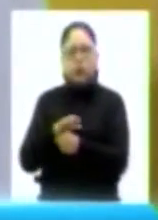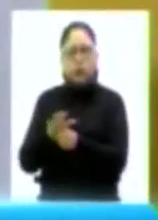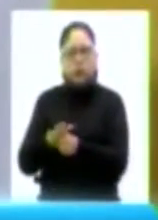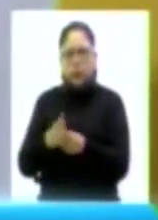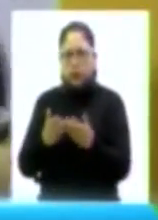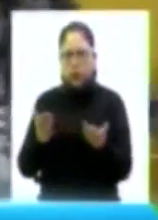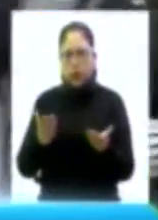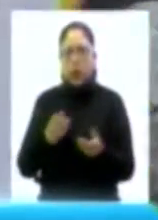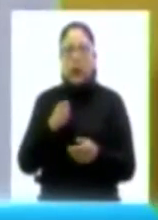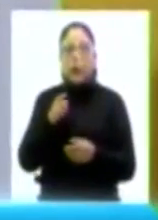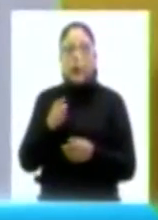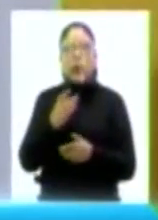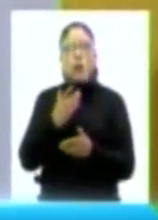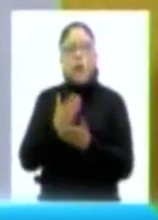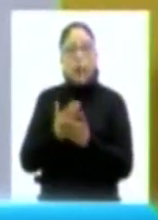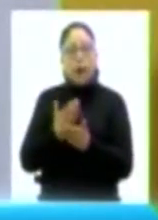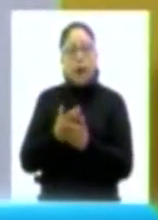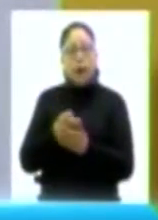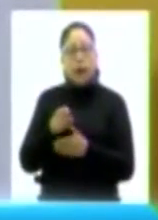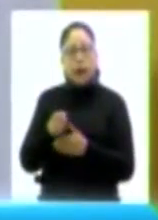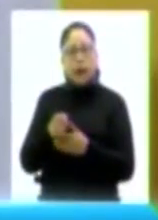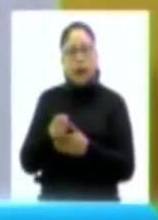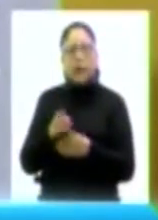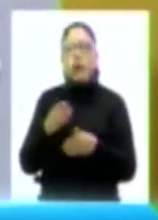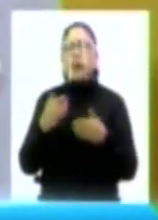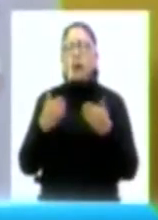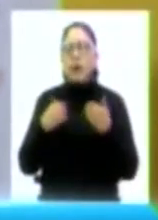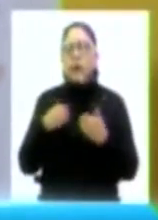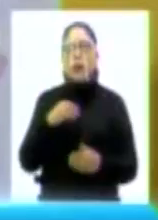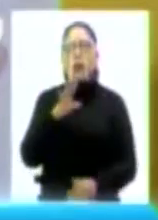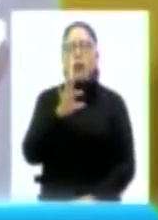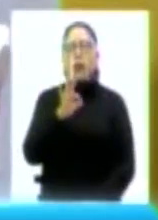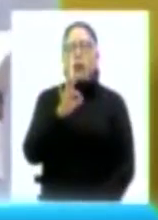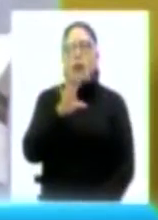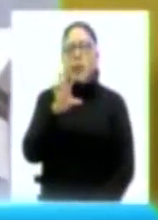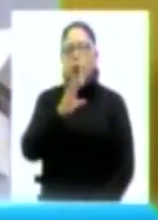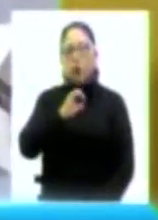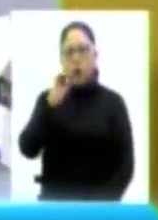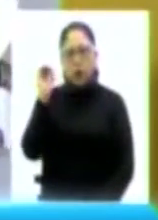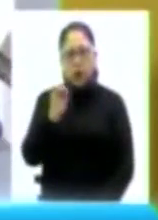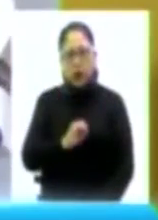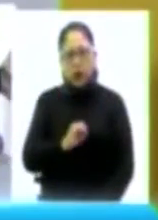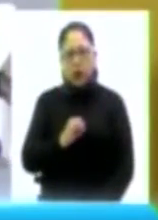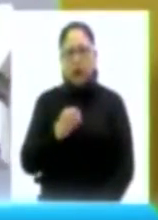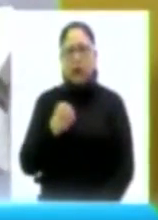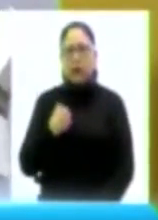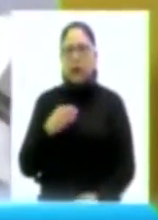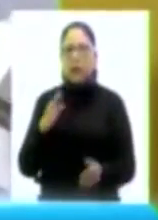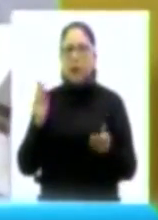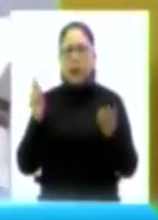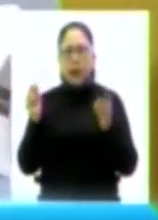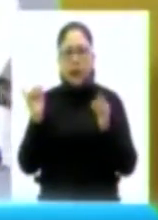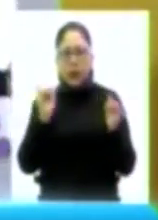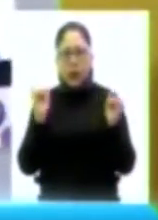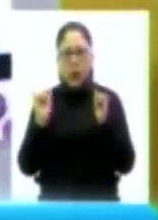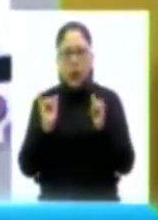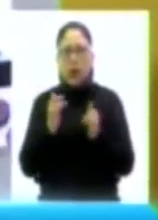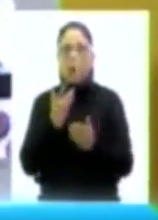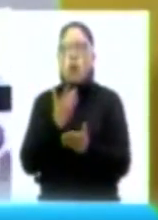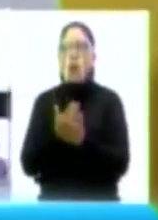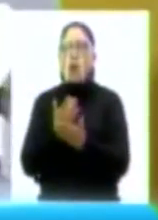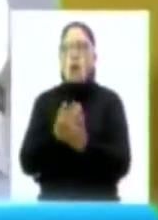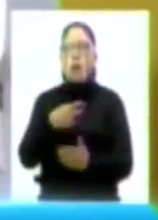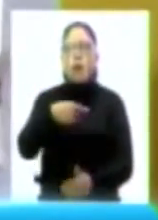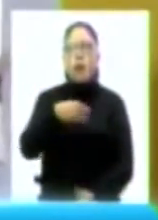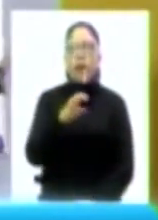Estas pruebas tienen un 95% de correlación con la PCR, algo que otras